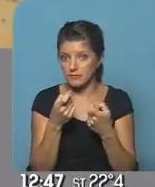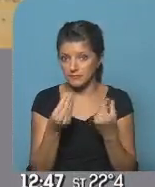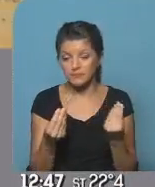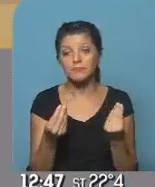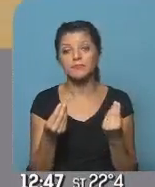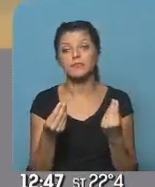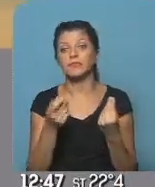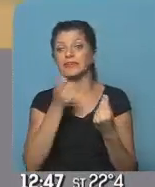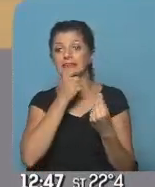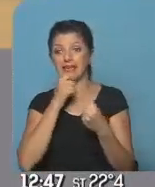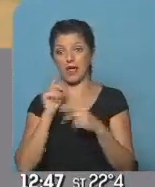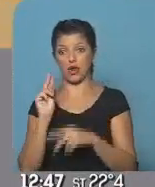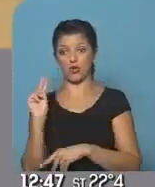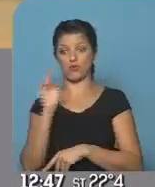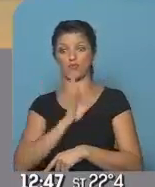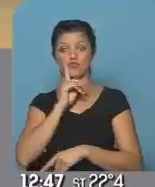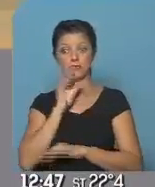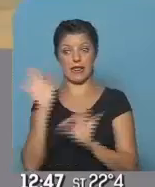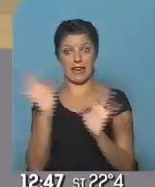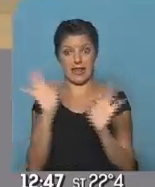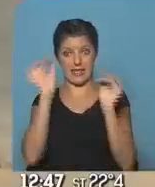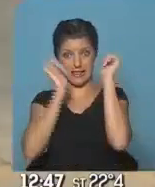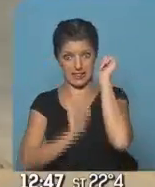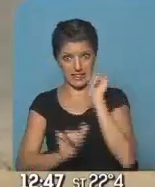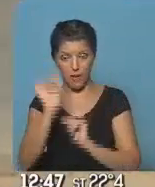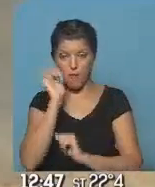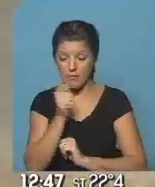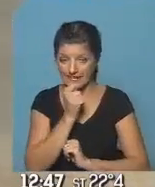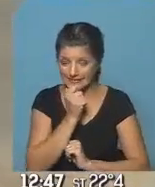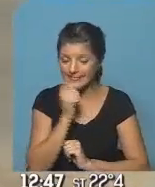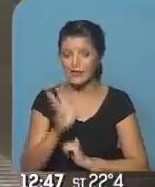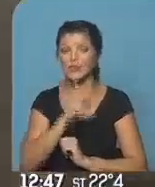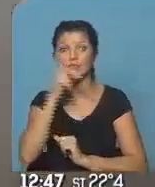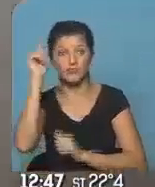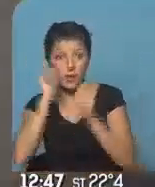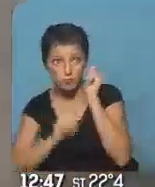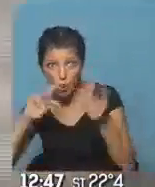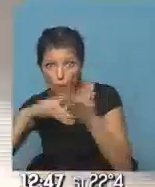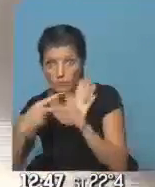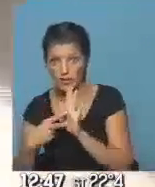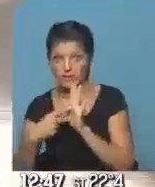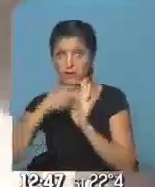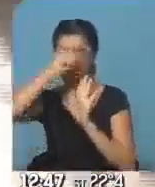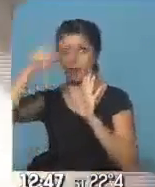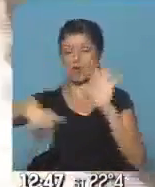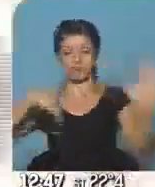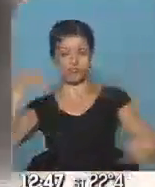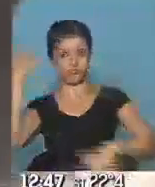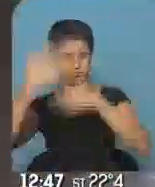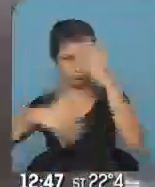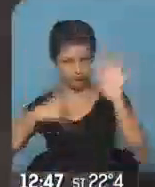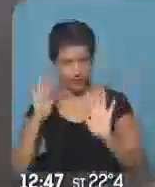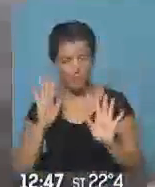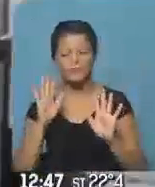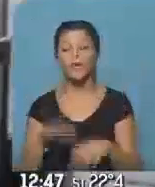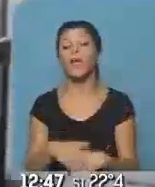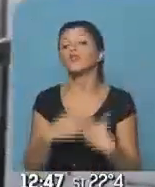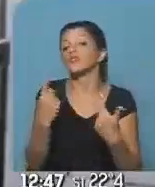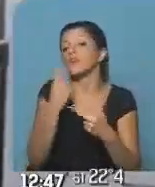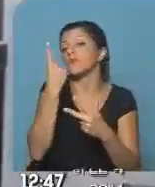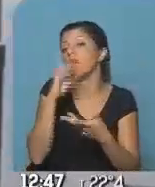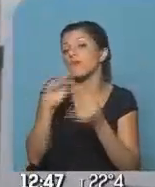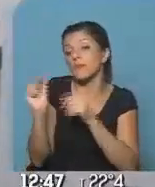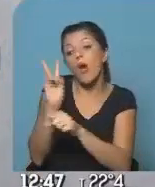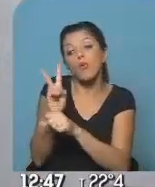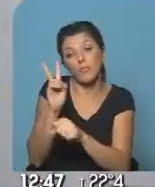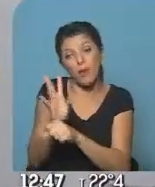esto hubiera desatado una escalada mucho mayor y mucho más peligrosa. Entonces, cuidar por un lado a Rusia, por el otro lado